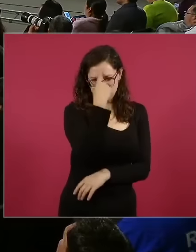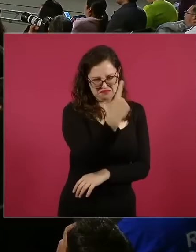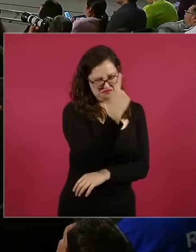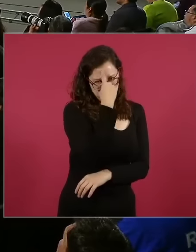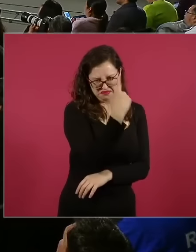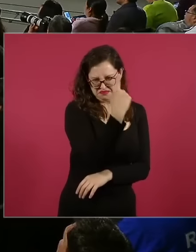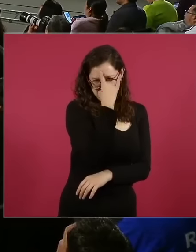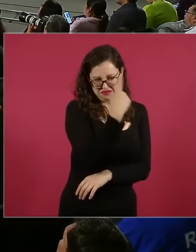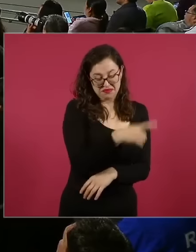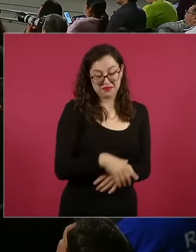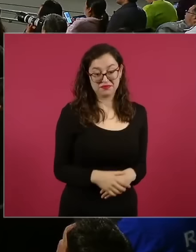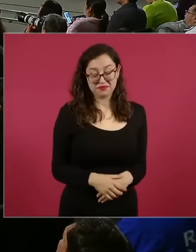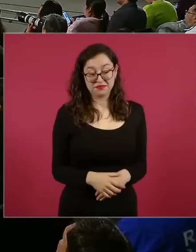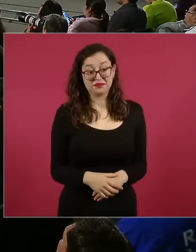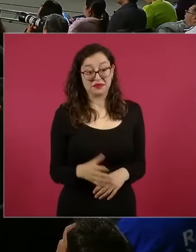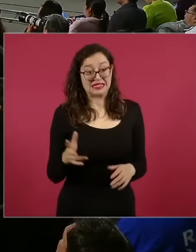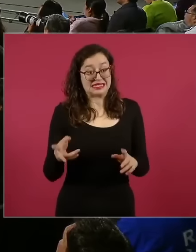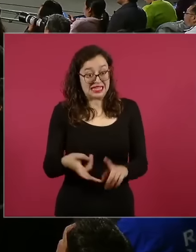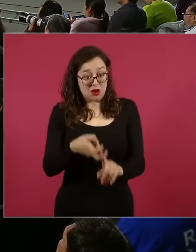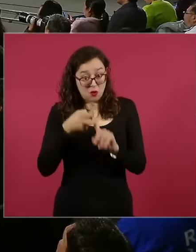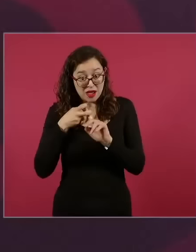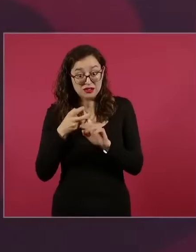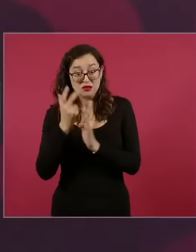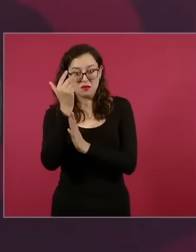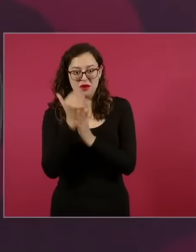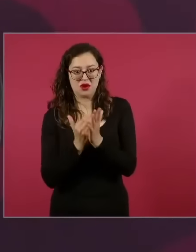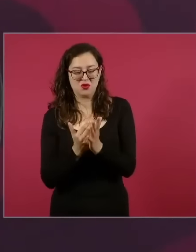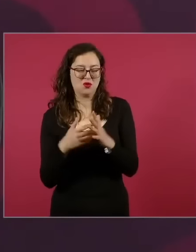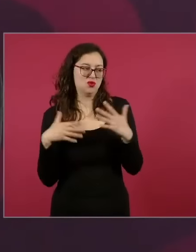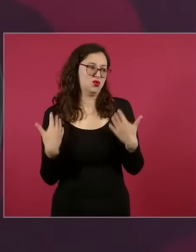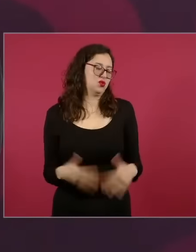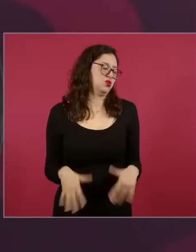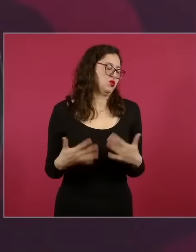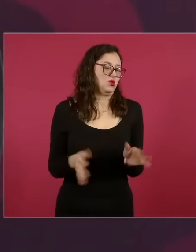Pero eso es un gran logro.